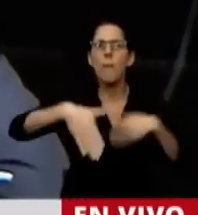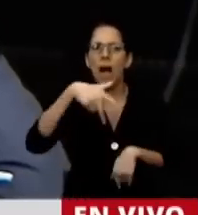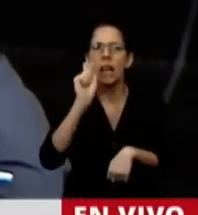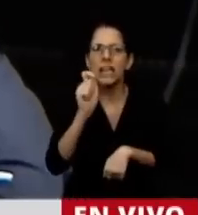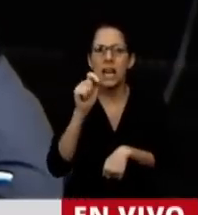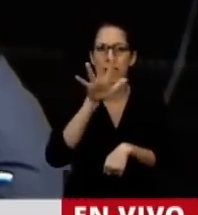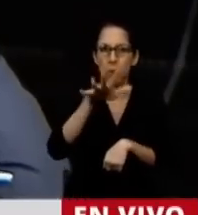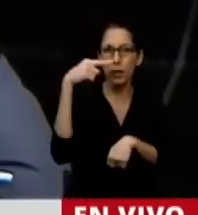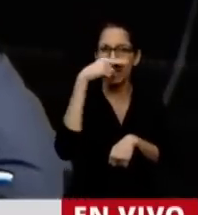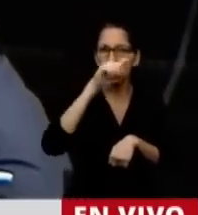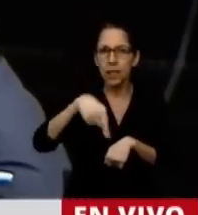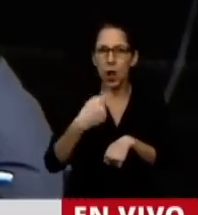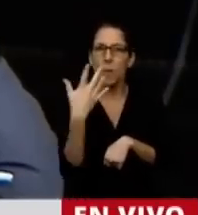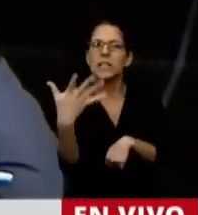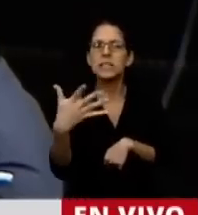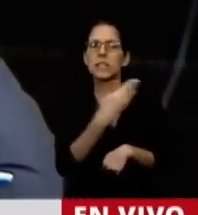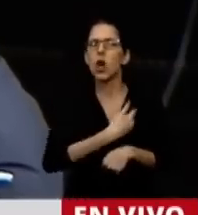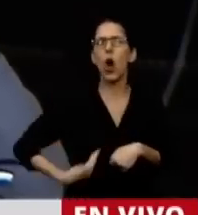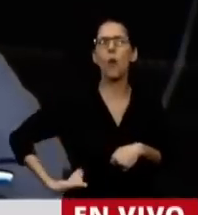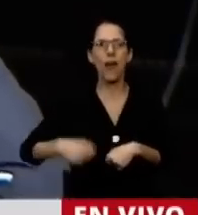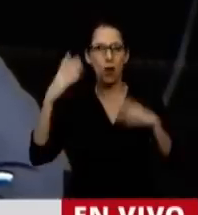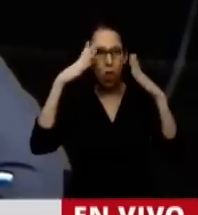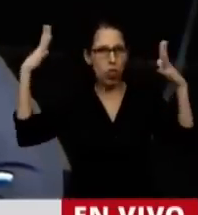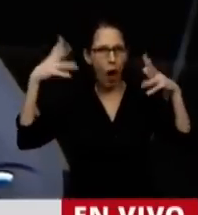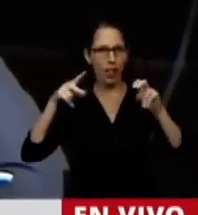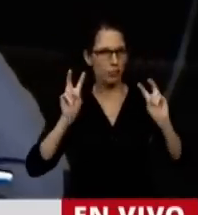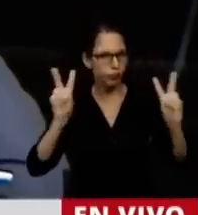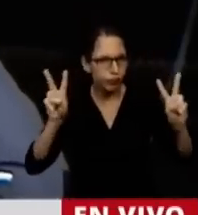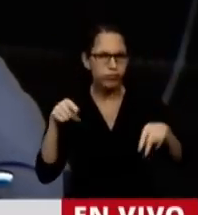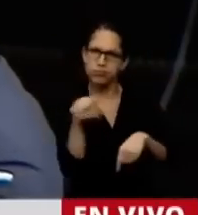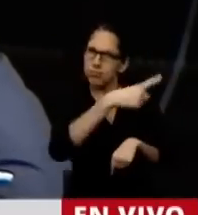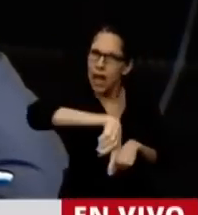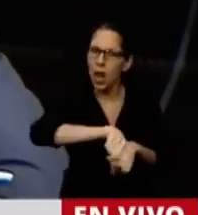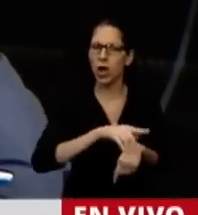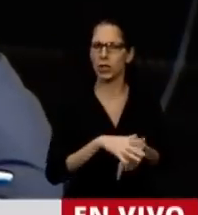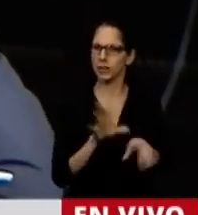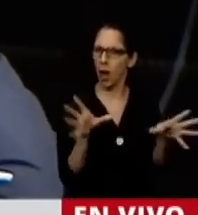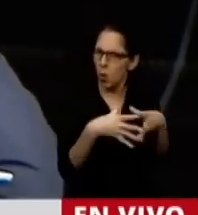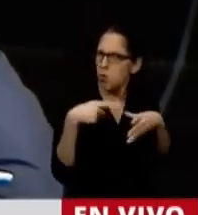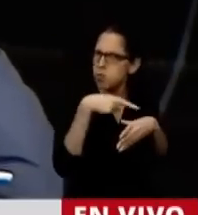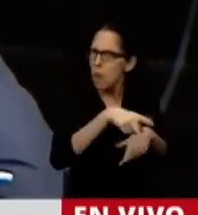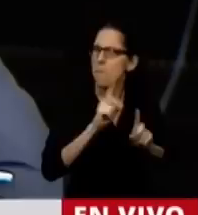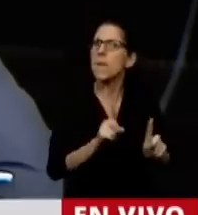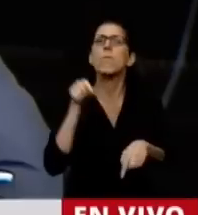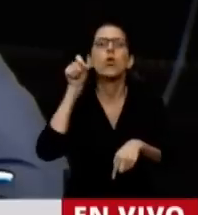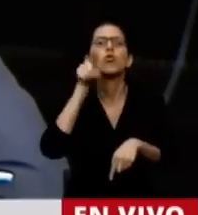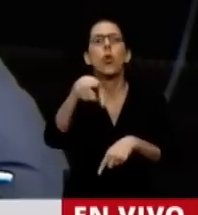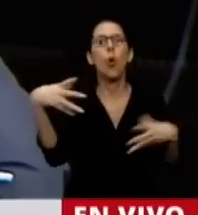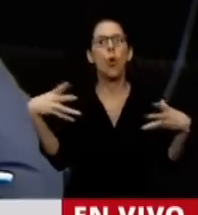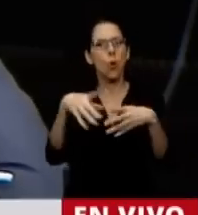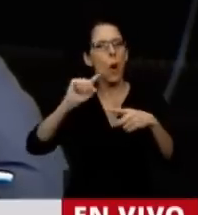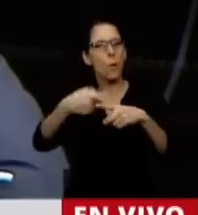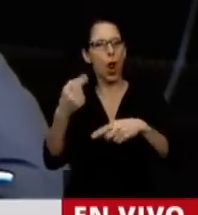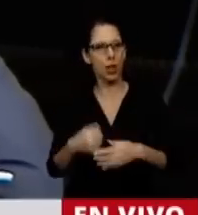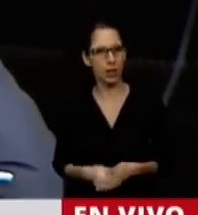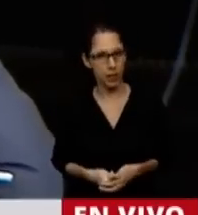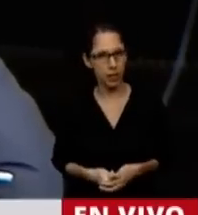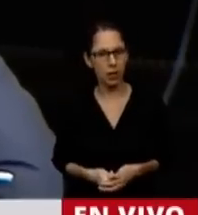57,5%. Gobierno peronista de Dualde, de Mendiguren, de su bloque. Récord de